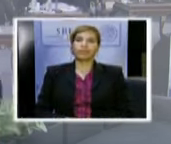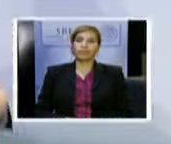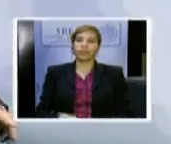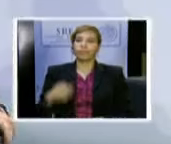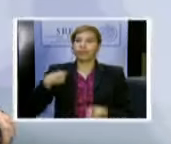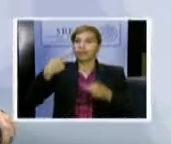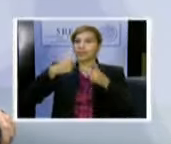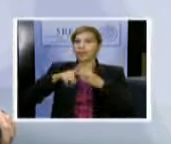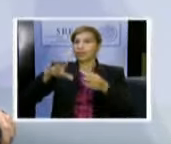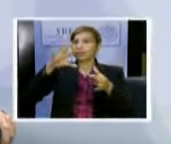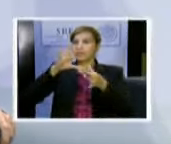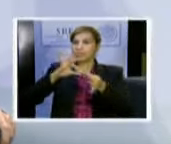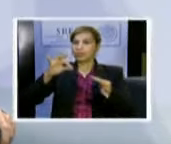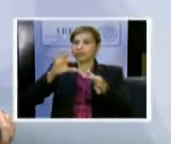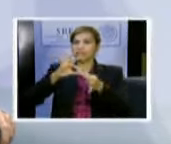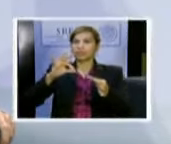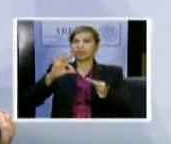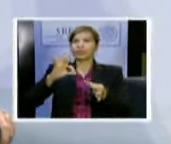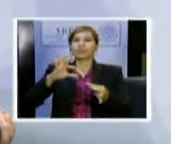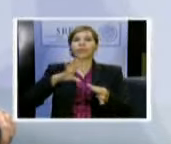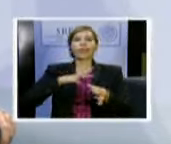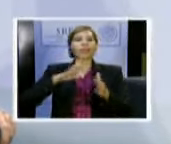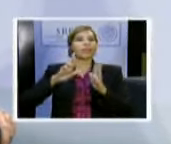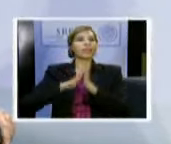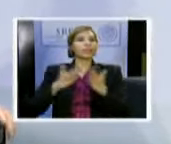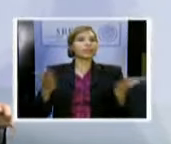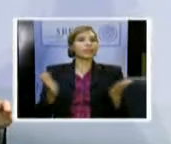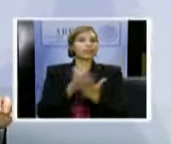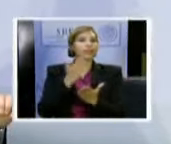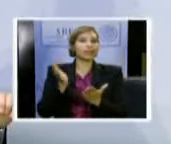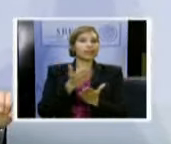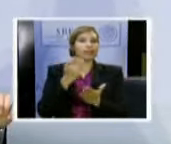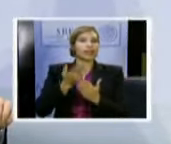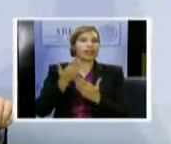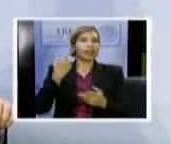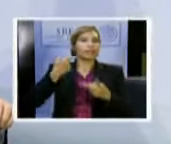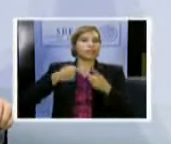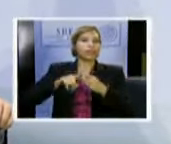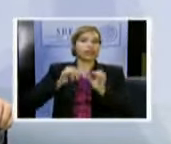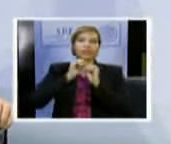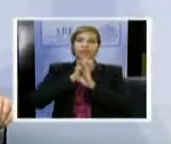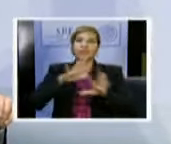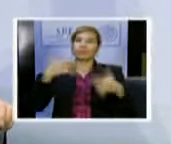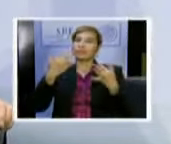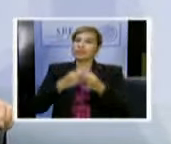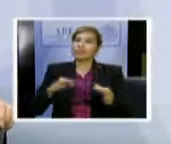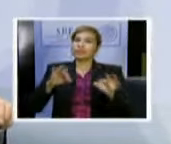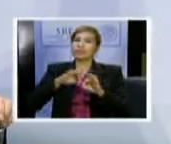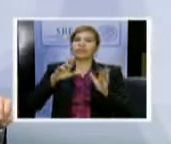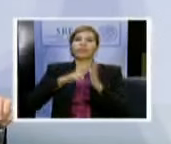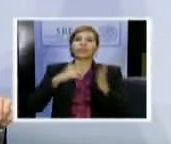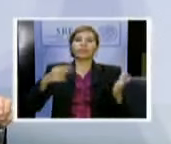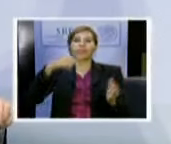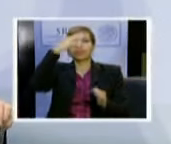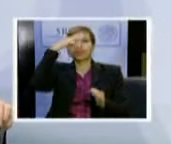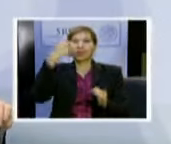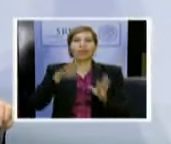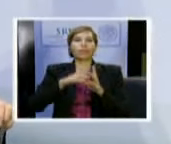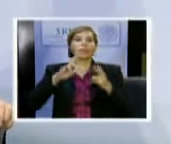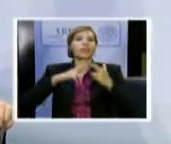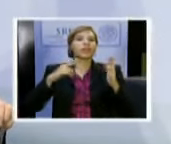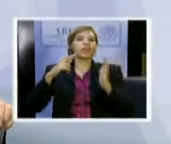Empiezo citando una revista que se acaba de publicar muy importante, la Revista Mexicana de Política